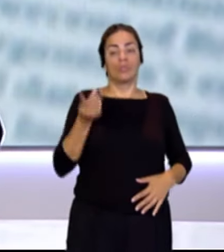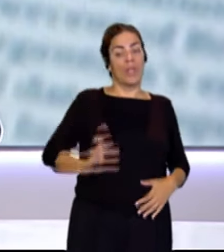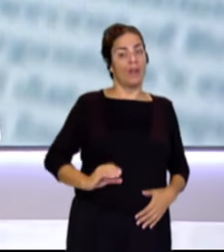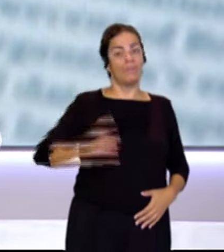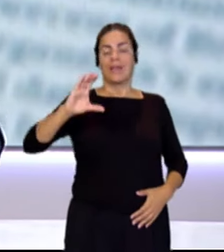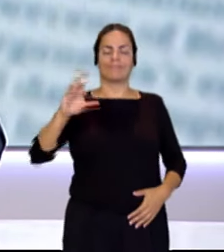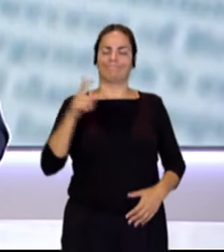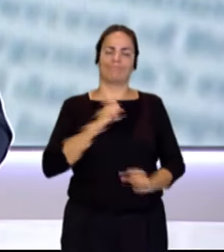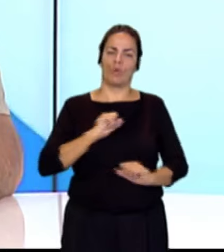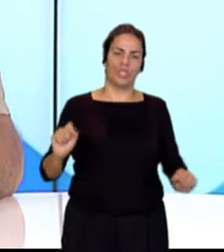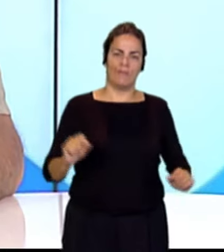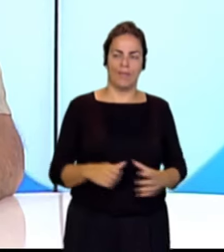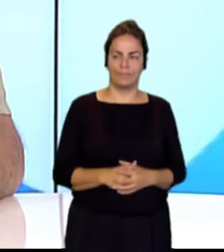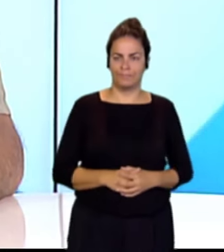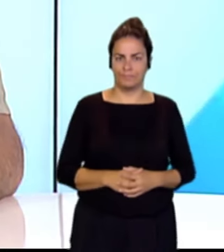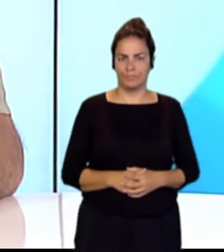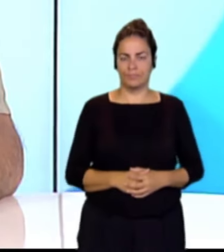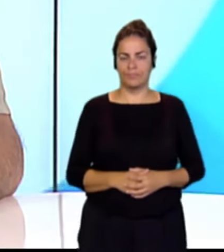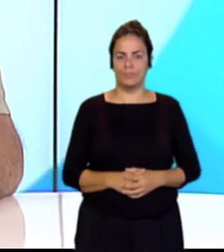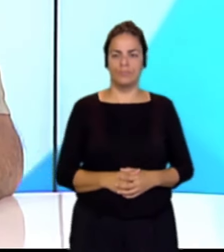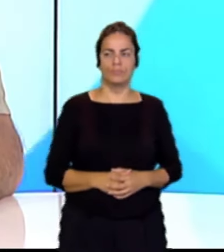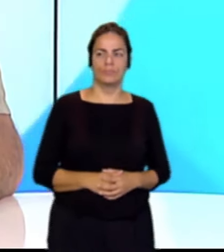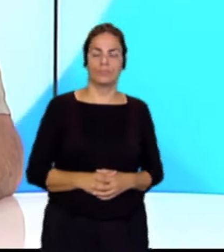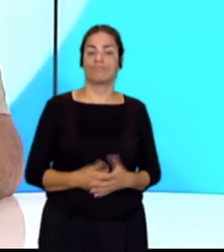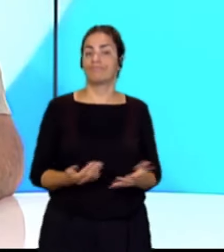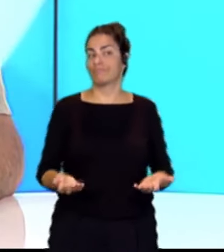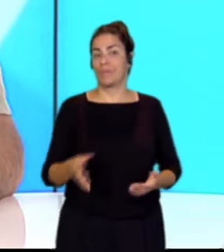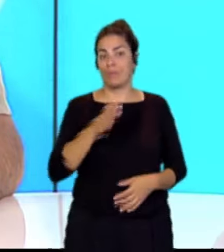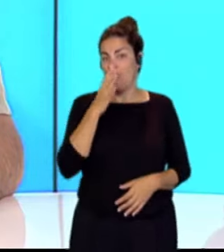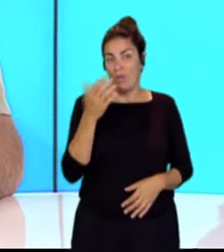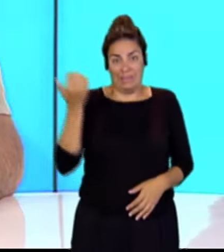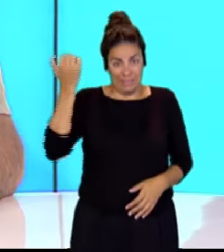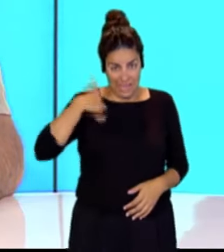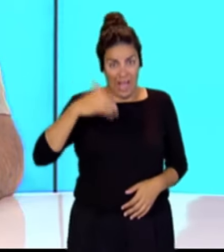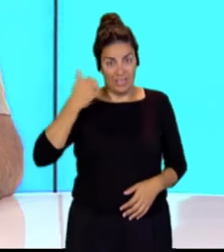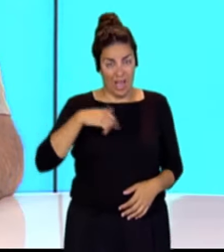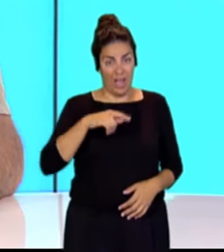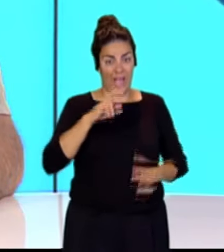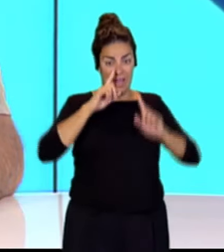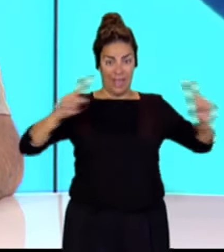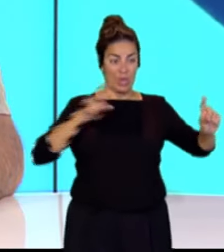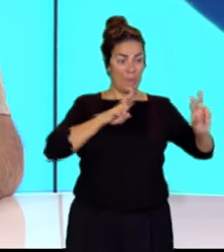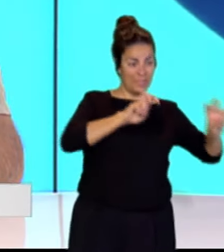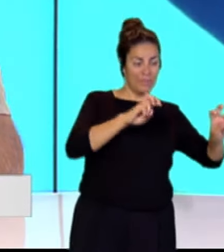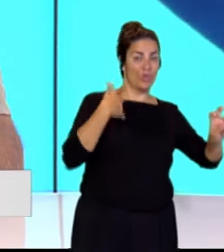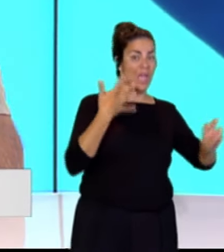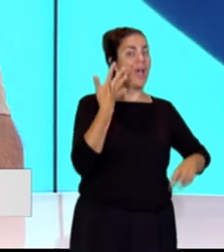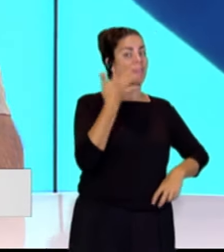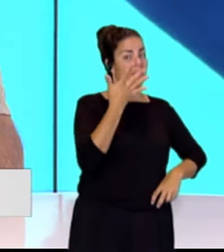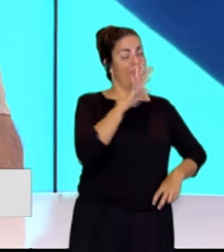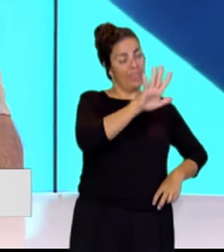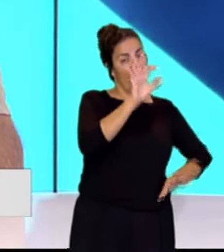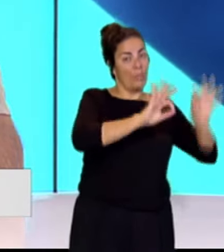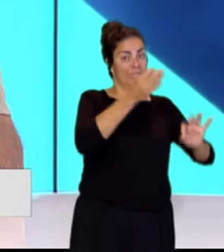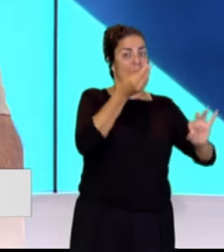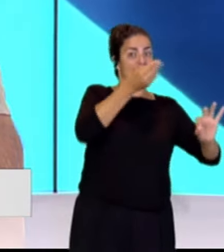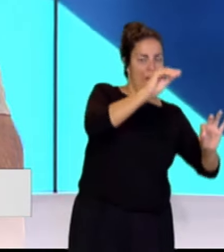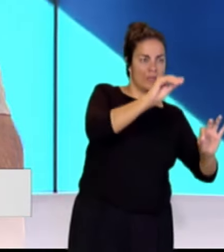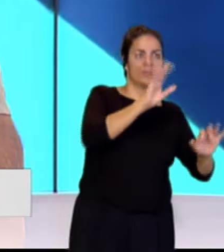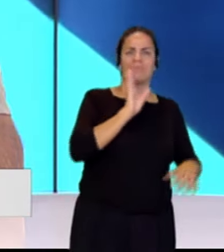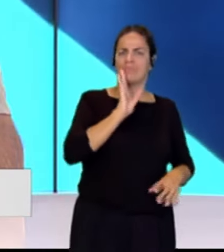inasumible qué va a decir porque ya de por sí hemos tenido una subida del 5% a principio de este año y Y como te digo llevamos en los últimos